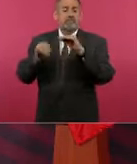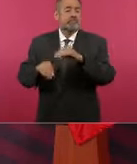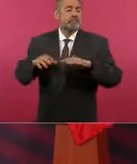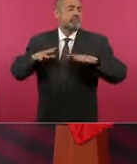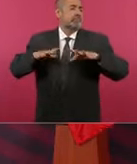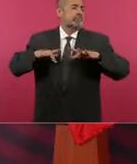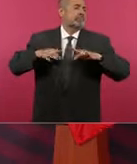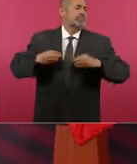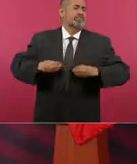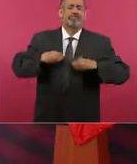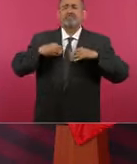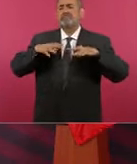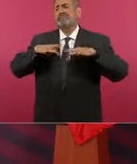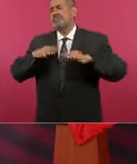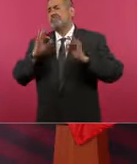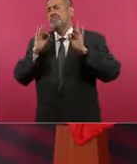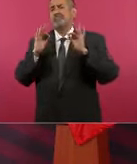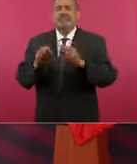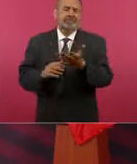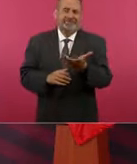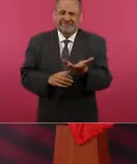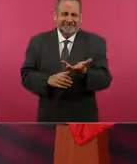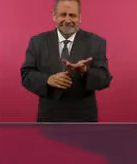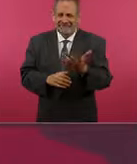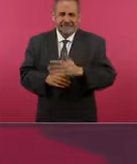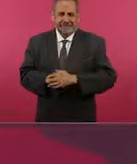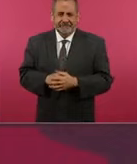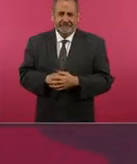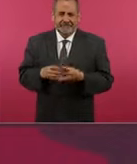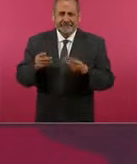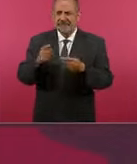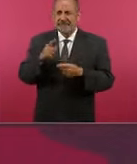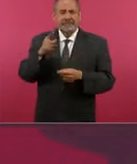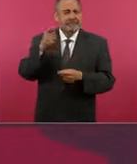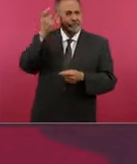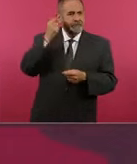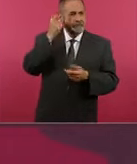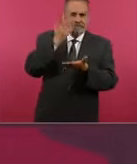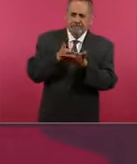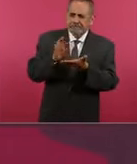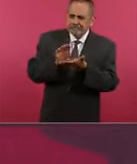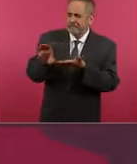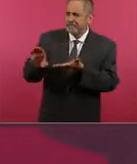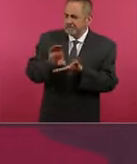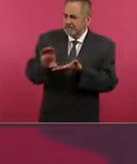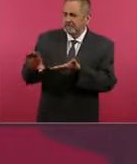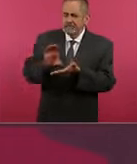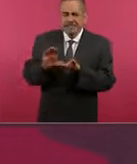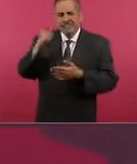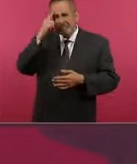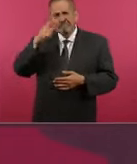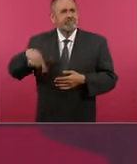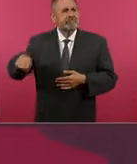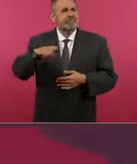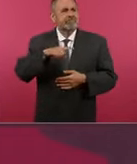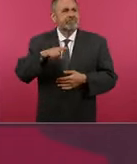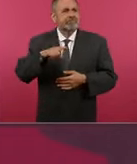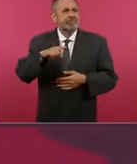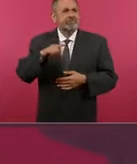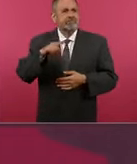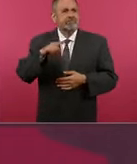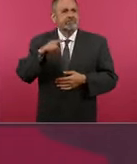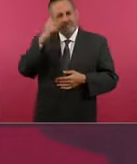vida. Y así el fideicomiso de fomento al